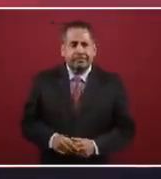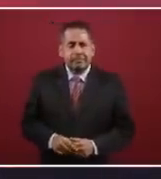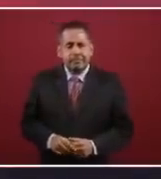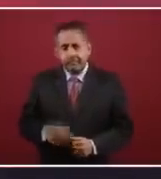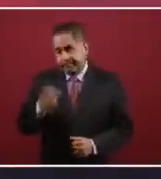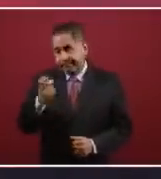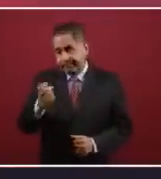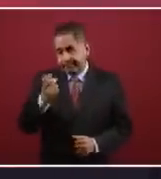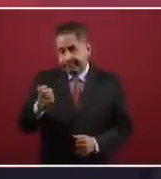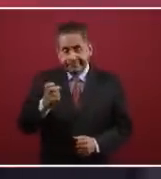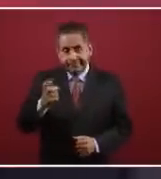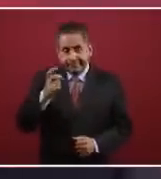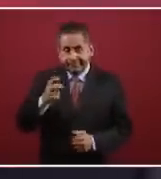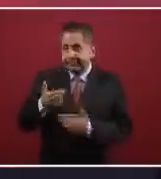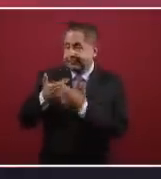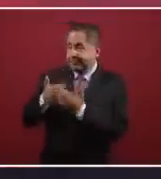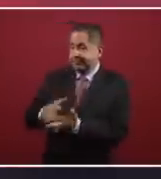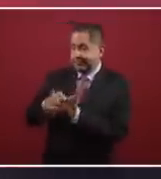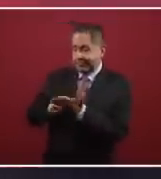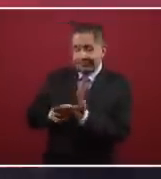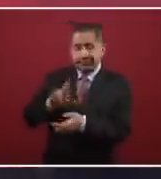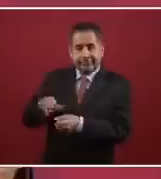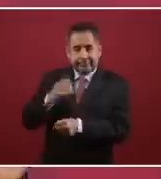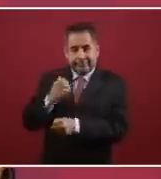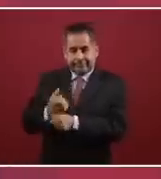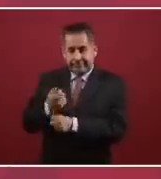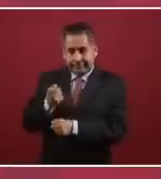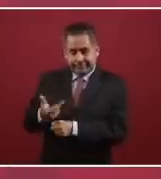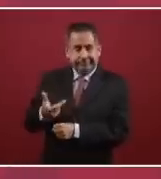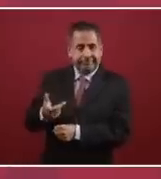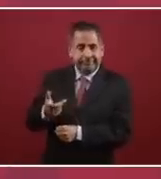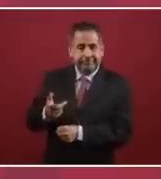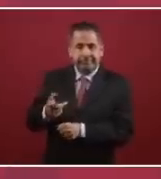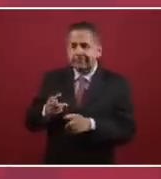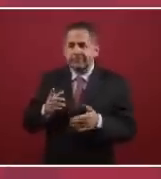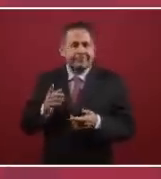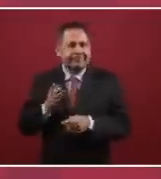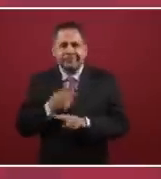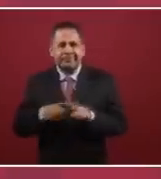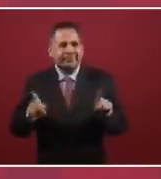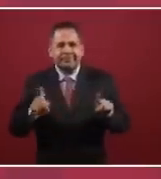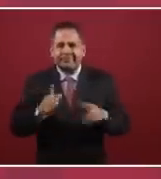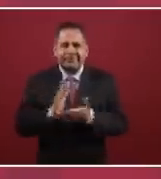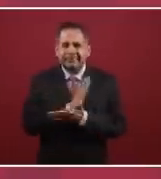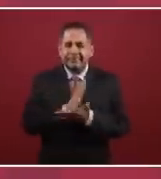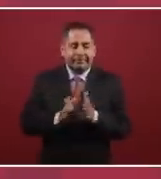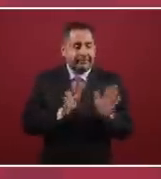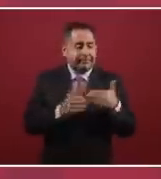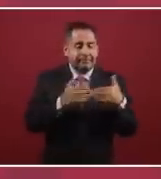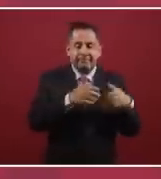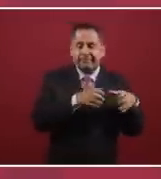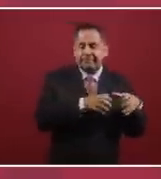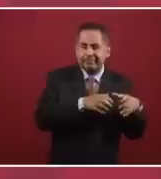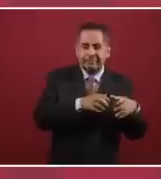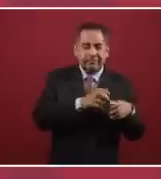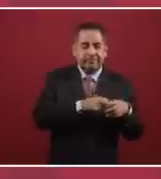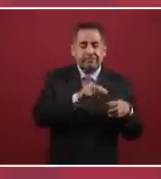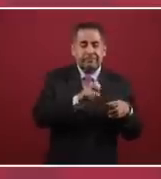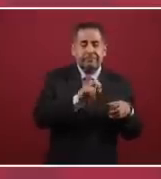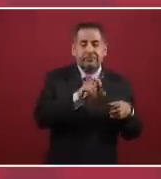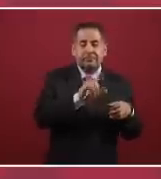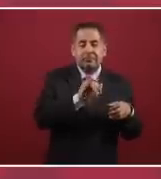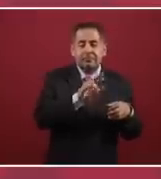Esa austeridad republicana, que no tiene nada que ver con la austeridad